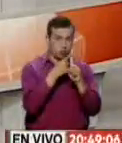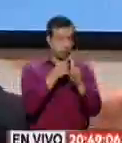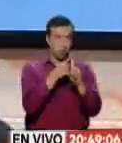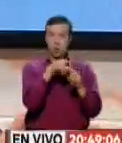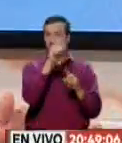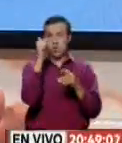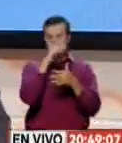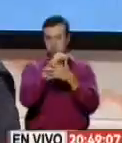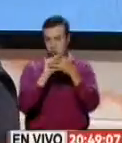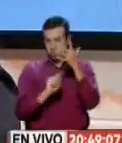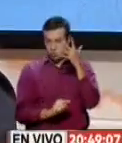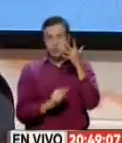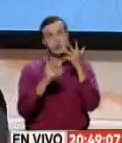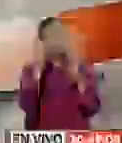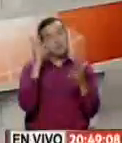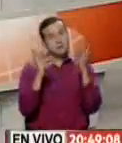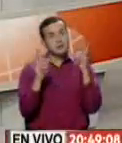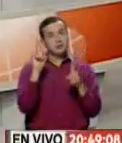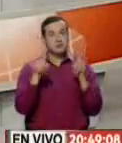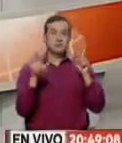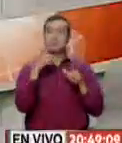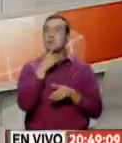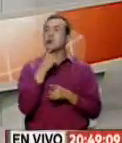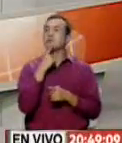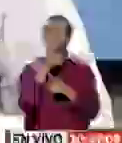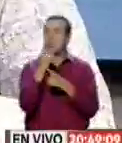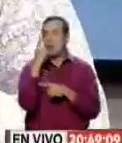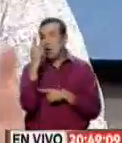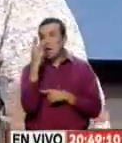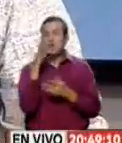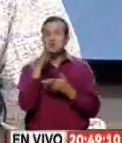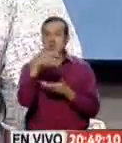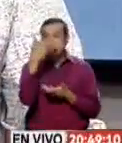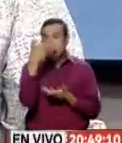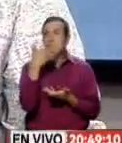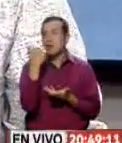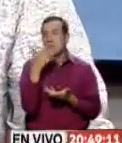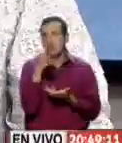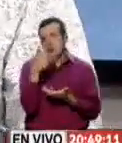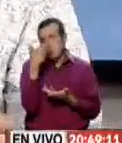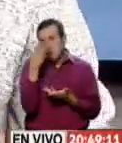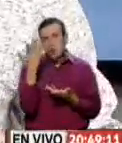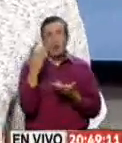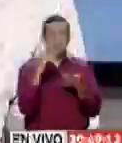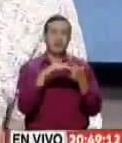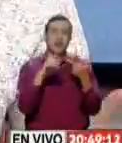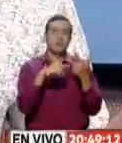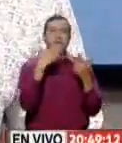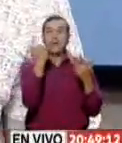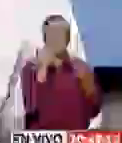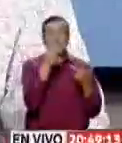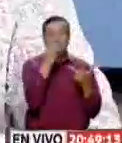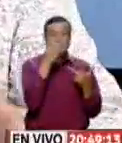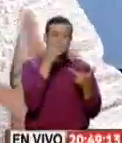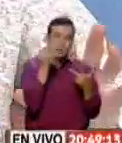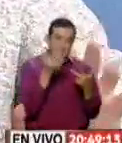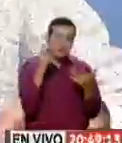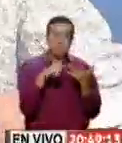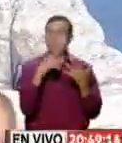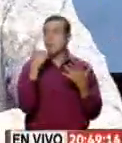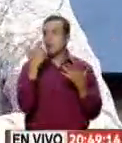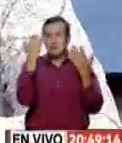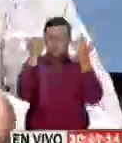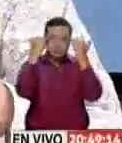sino que sean otras ramas. De pronto hay gente que nos diga, me gusta ver algo de encebollados, ¿por qué no el mejor encebollado? Ajá. ¿Por qué no ver la mejor comida típica? ¿Por qué no ver,